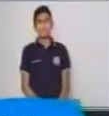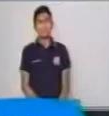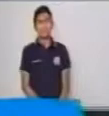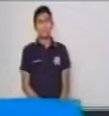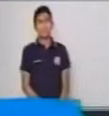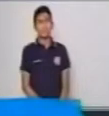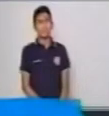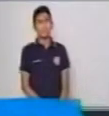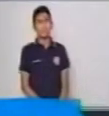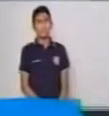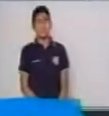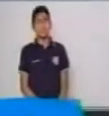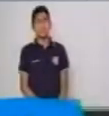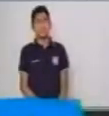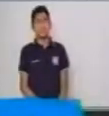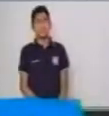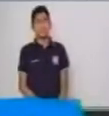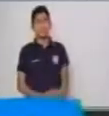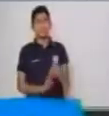de una línea